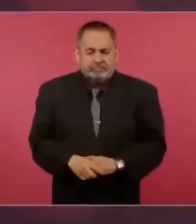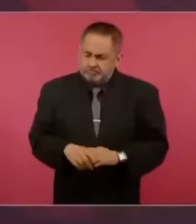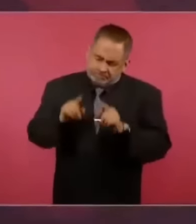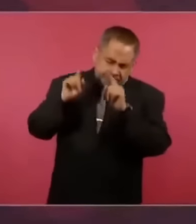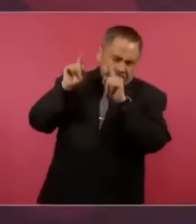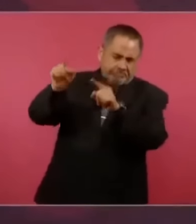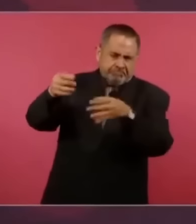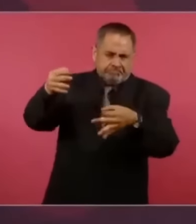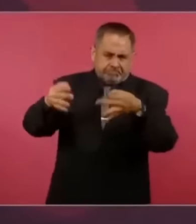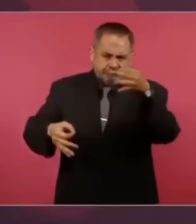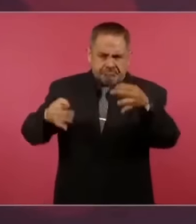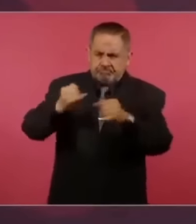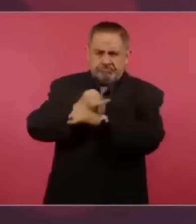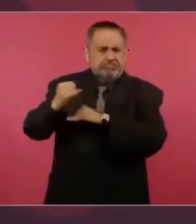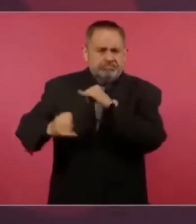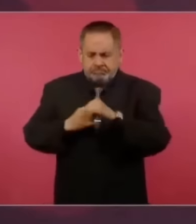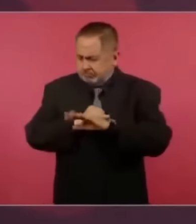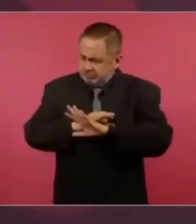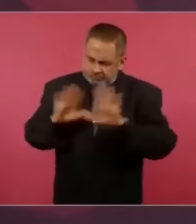Corte. Además,